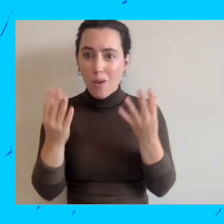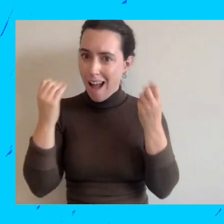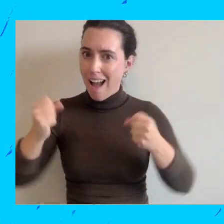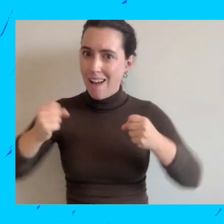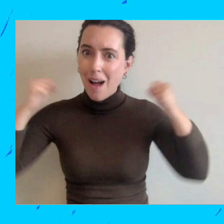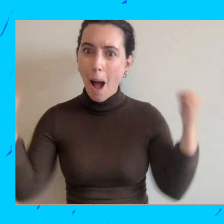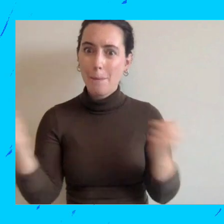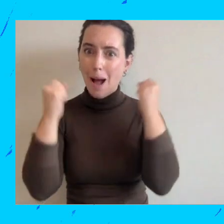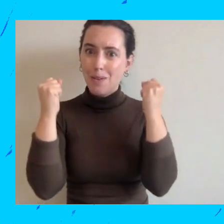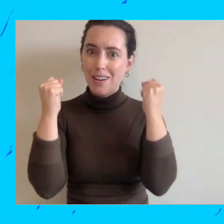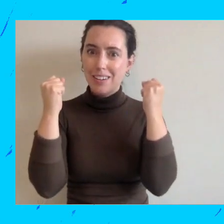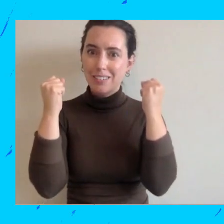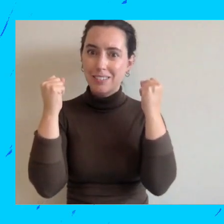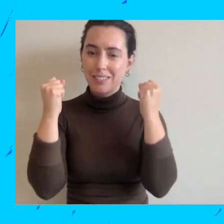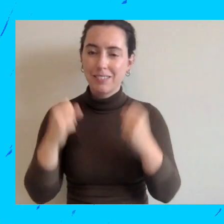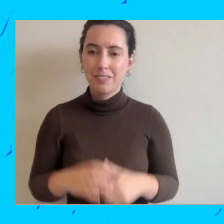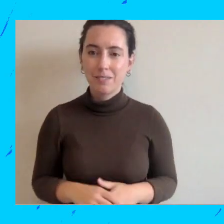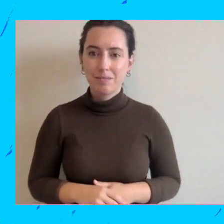Unite!